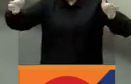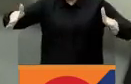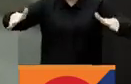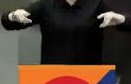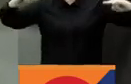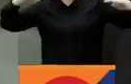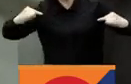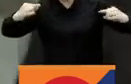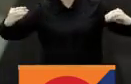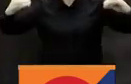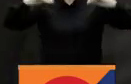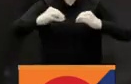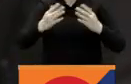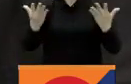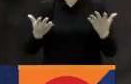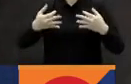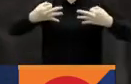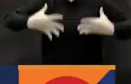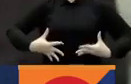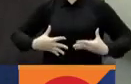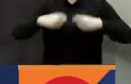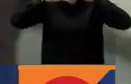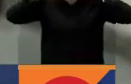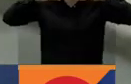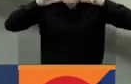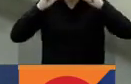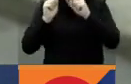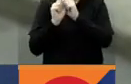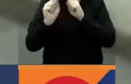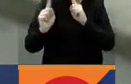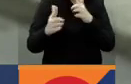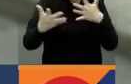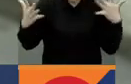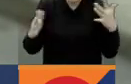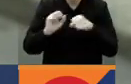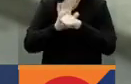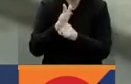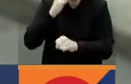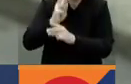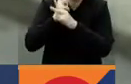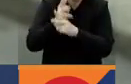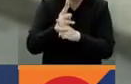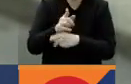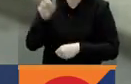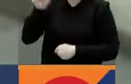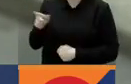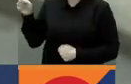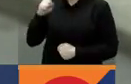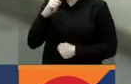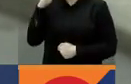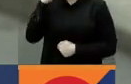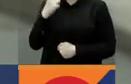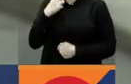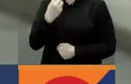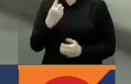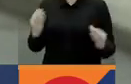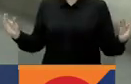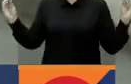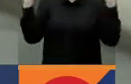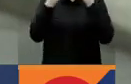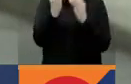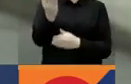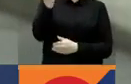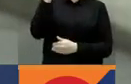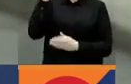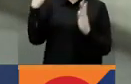debe ejercer un control en este sentido. Y sin duda, el jefe del Estado también ha dicho que la expulsión en enero de 2019